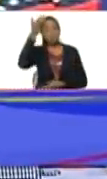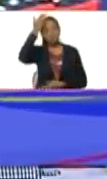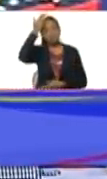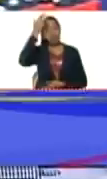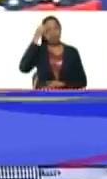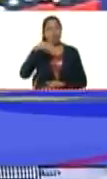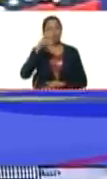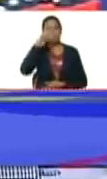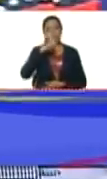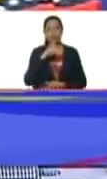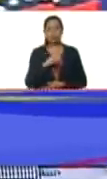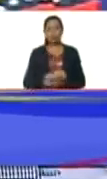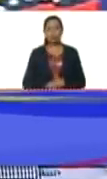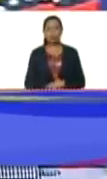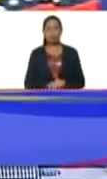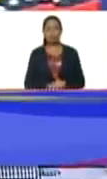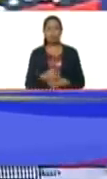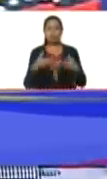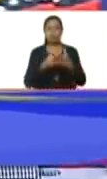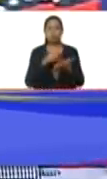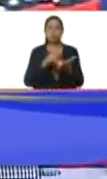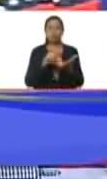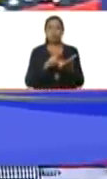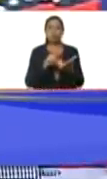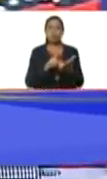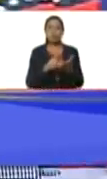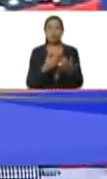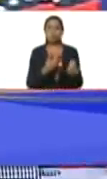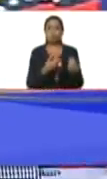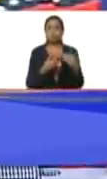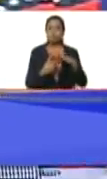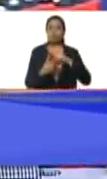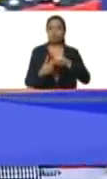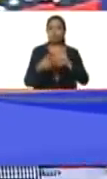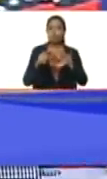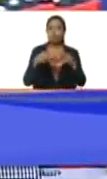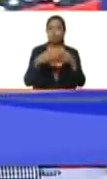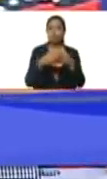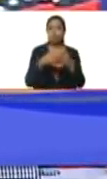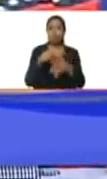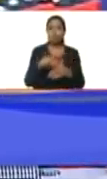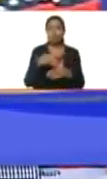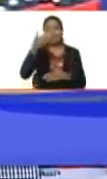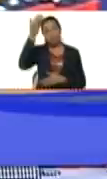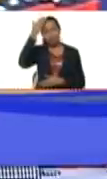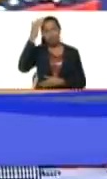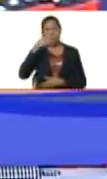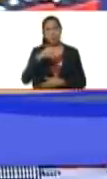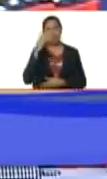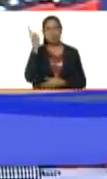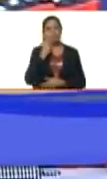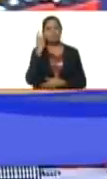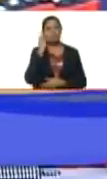año. El Grupo de Lima emitió su comunicado reconociendo al Rey Momo de Venezuela, Darío Viva.